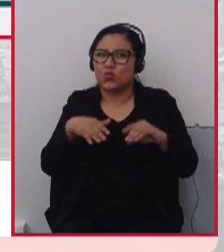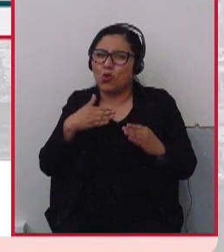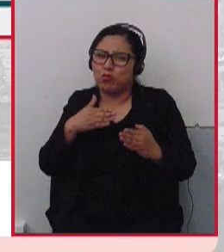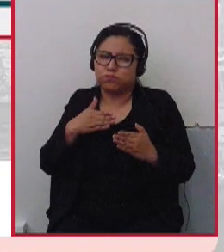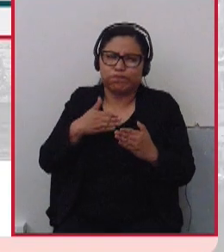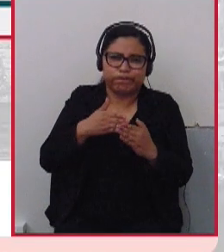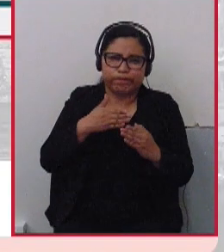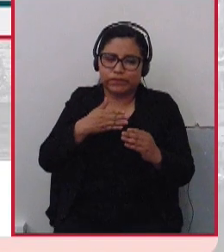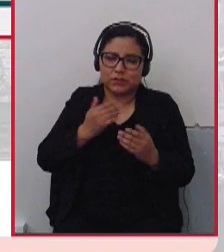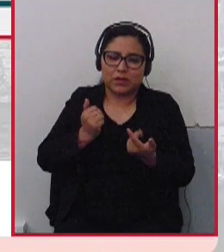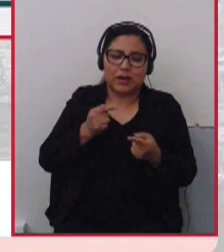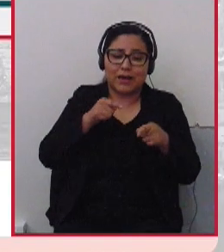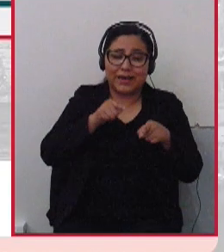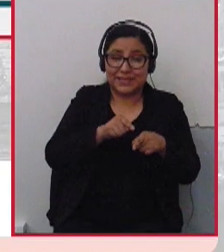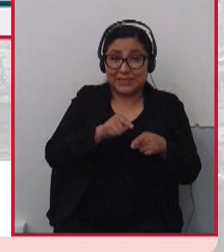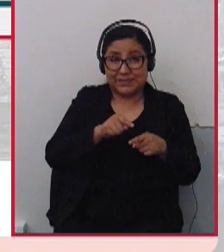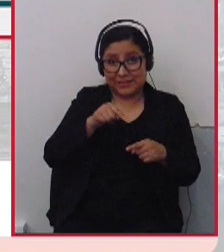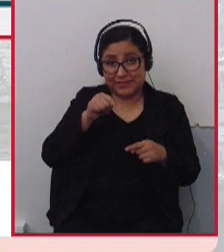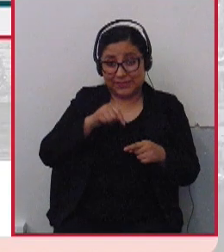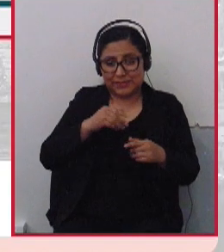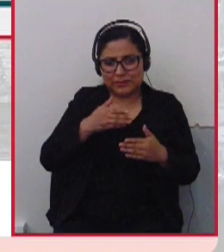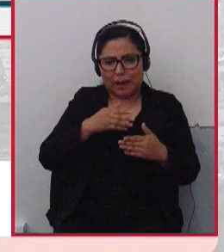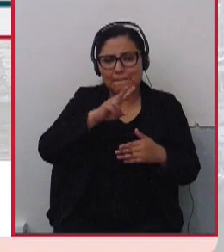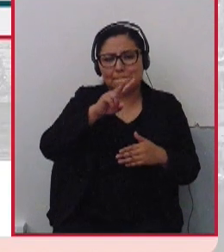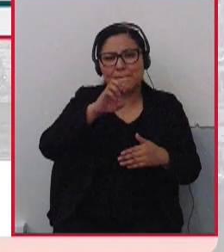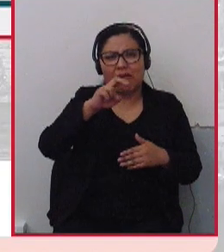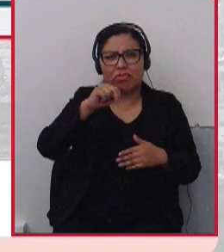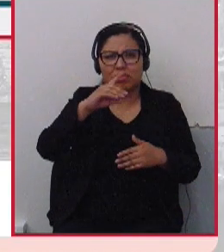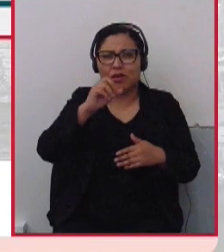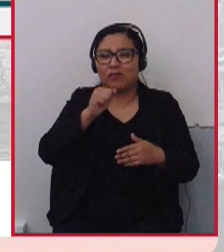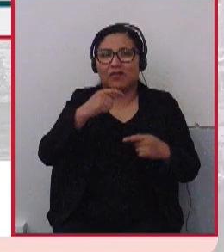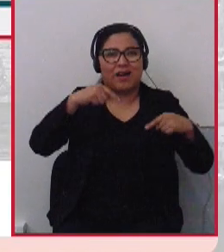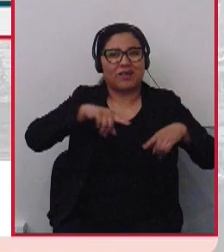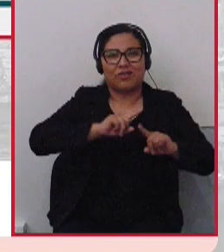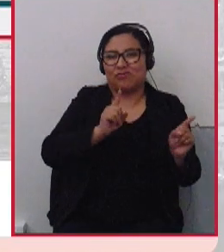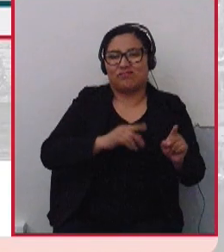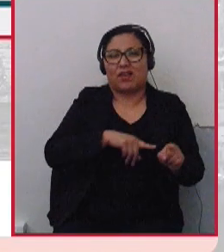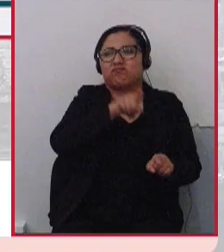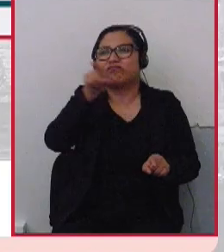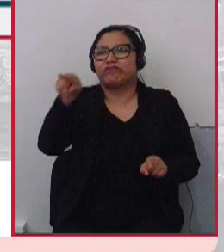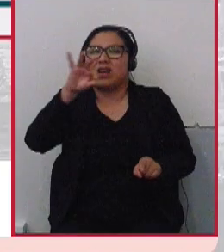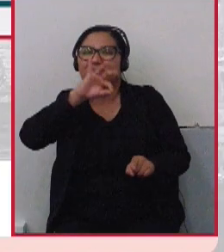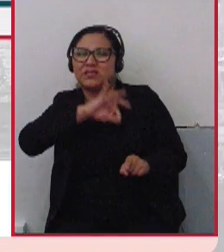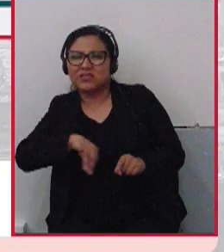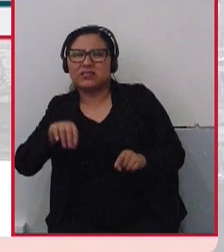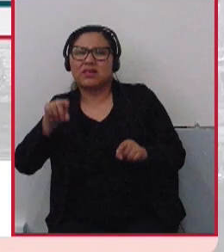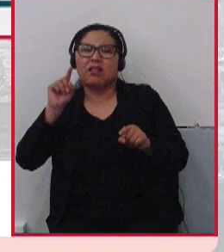vendors. Muchos de los vendors no estaban en Perú, estaban en Chile, estaban en Australia.